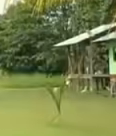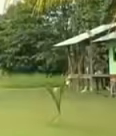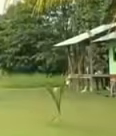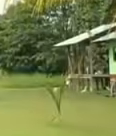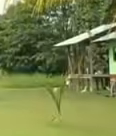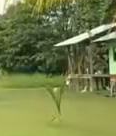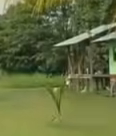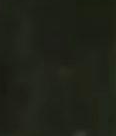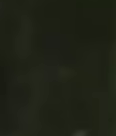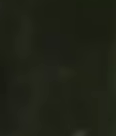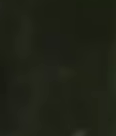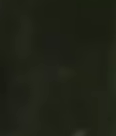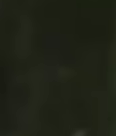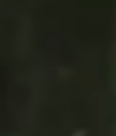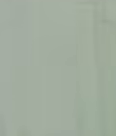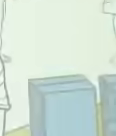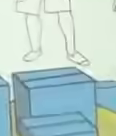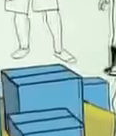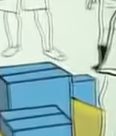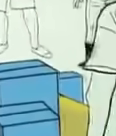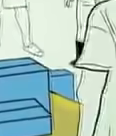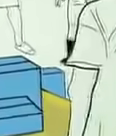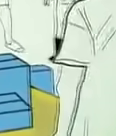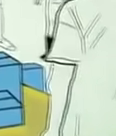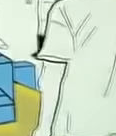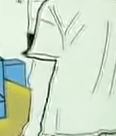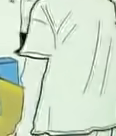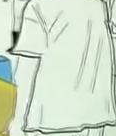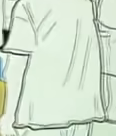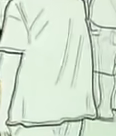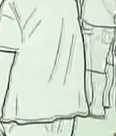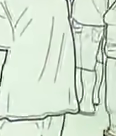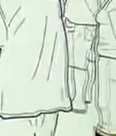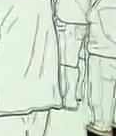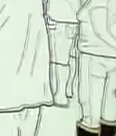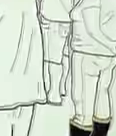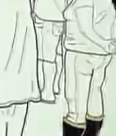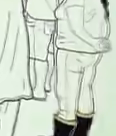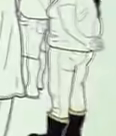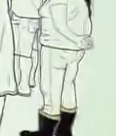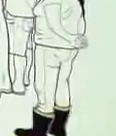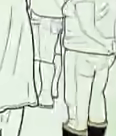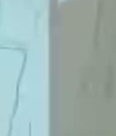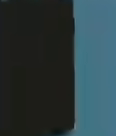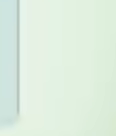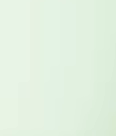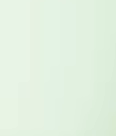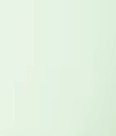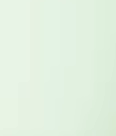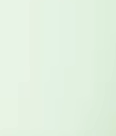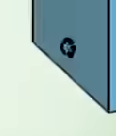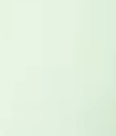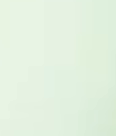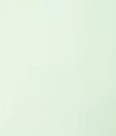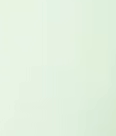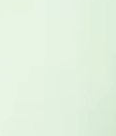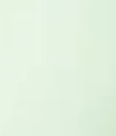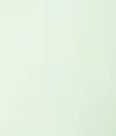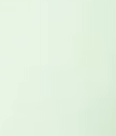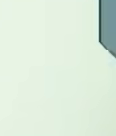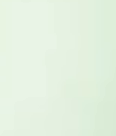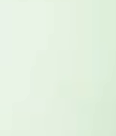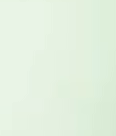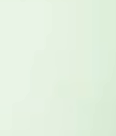llakta kishpingapa. Kasnaruray paglayachi maybi atindina autoridad salud tarawakta. Mayllana mikuna